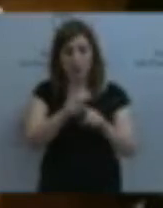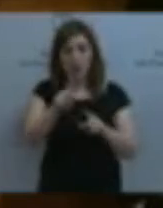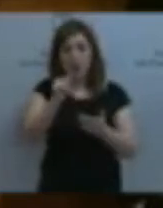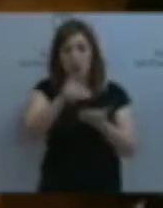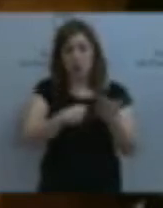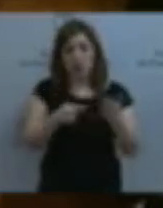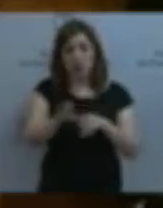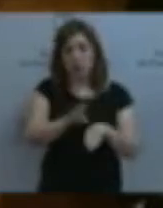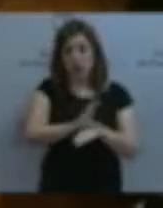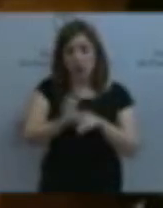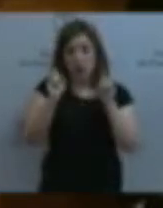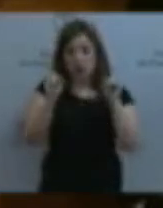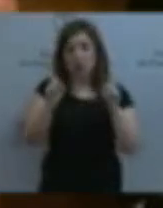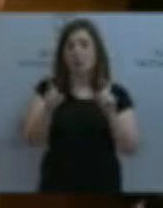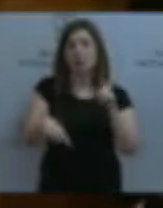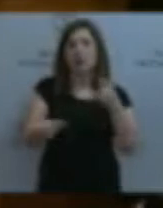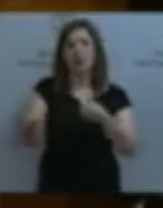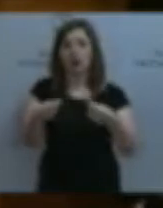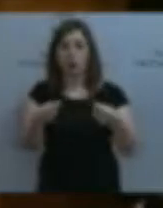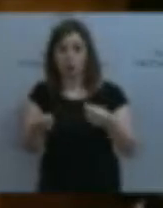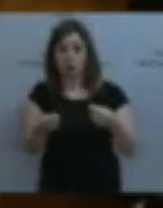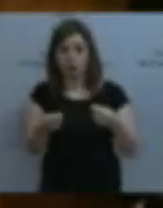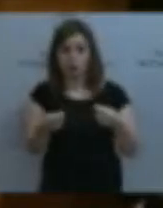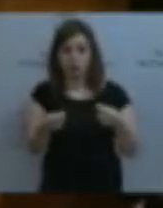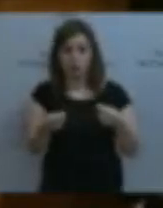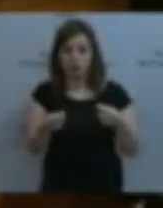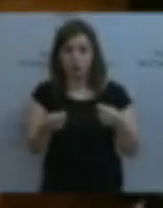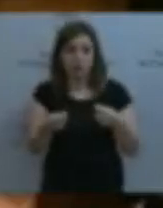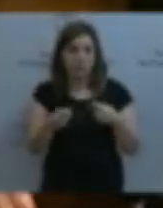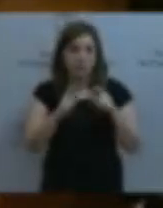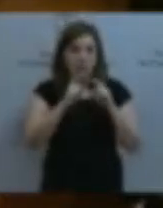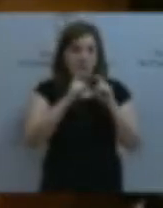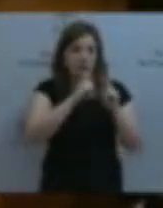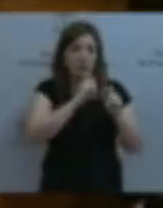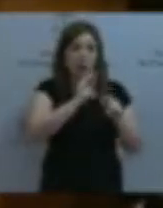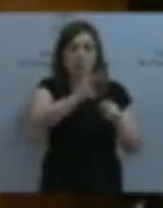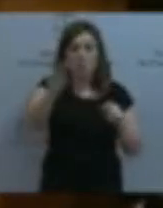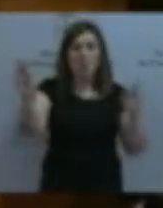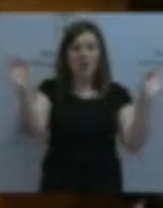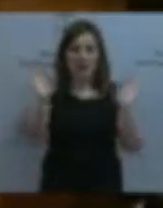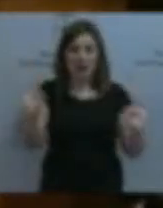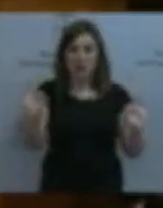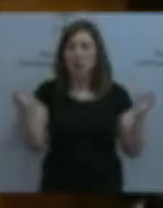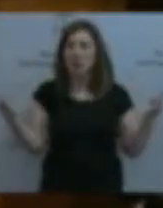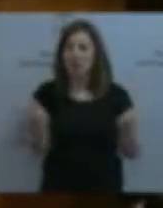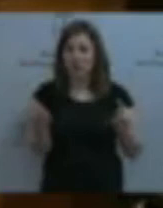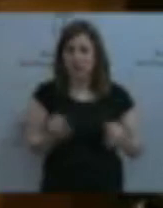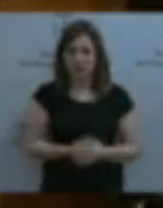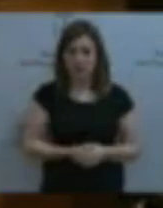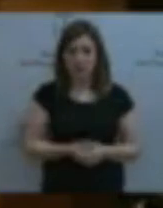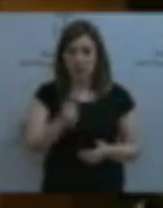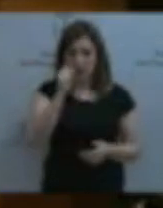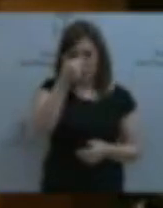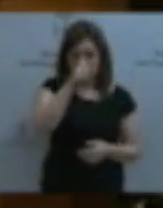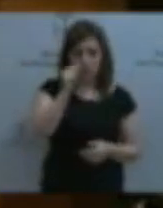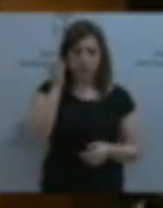Consejería de Educación y hace negocio, sin que nadie le llame la atención, porque lo que ha sucedido es que los niños y niñas del